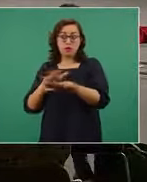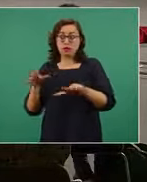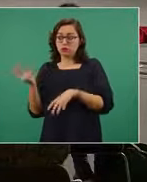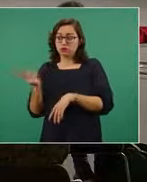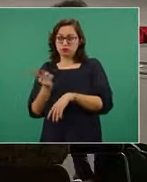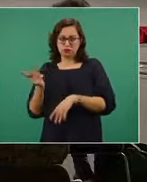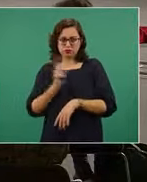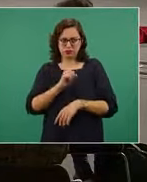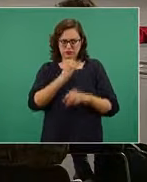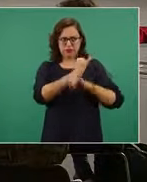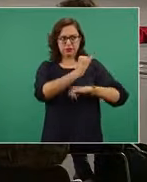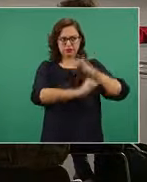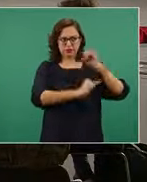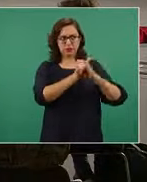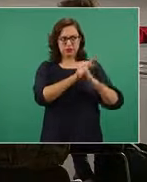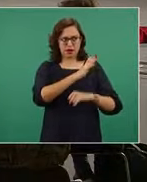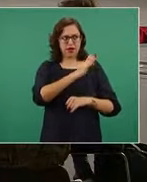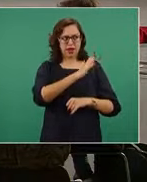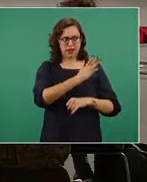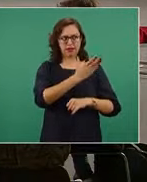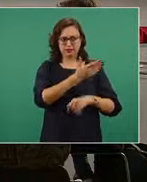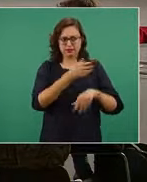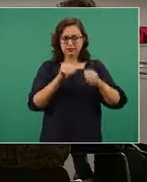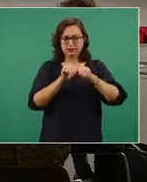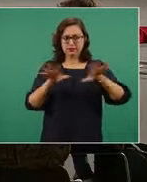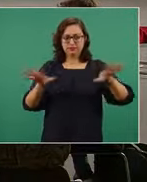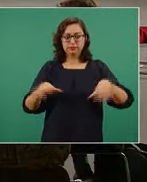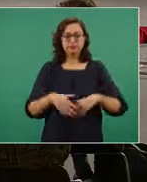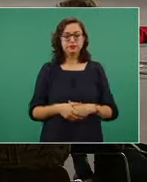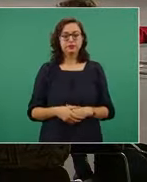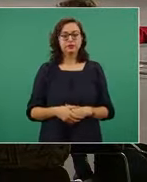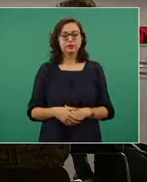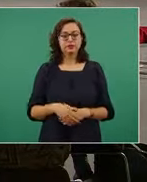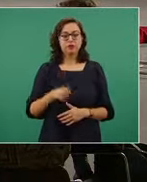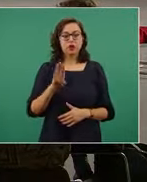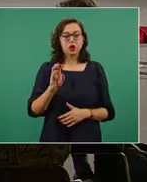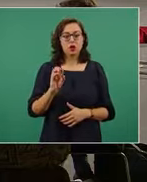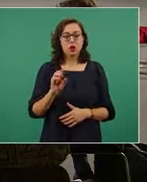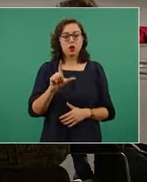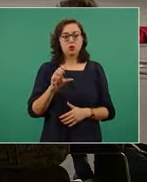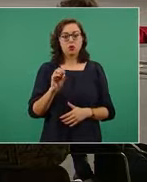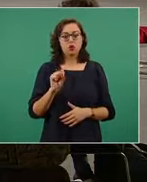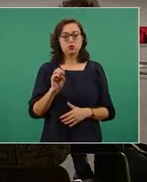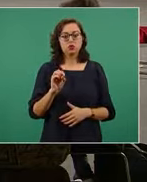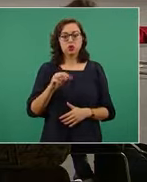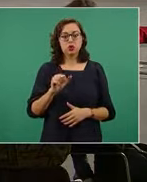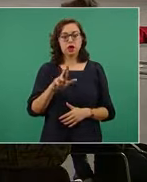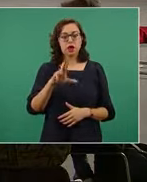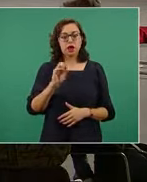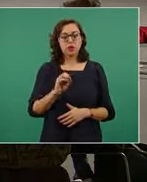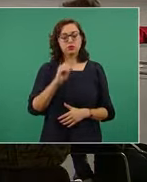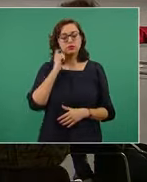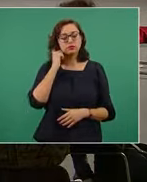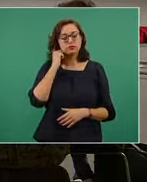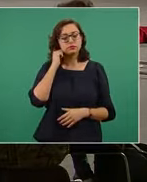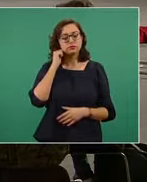este es el señor Bolsonaro. ¿Qué trae?